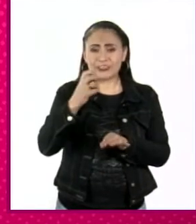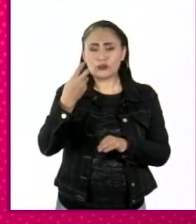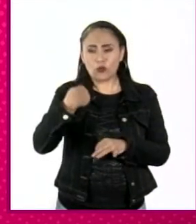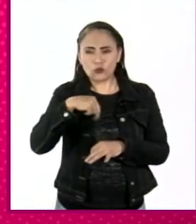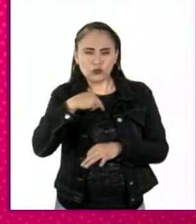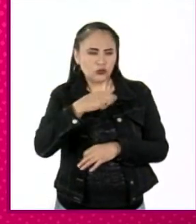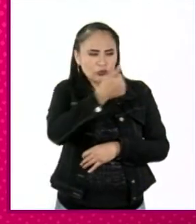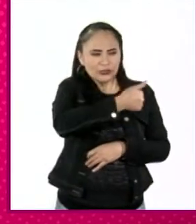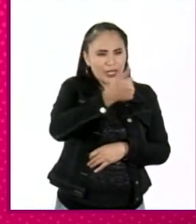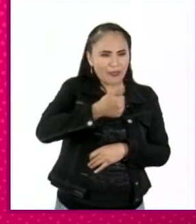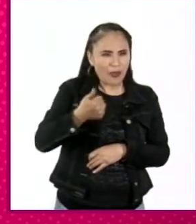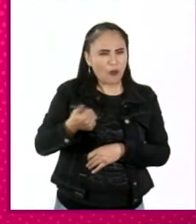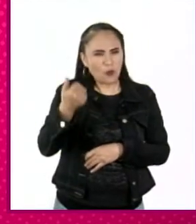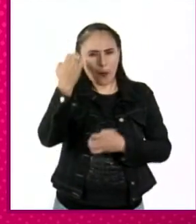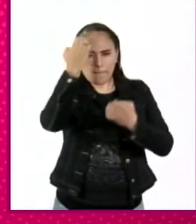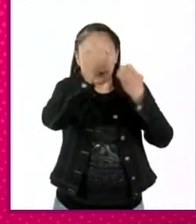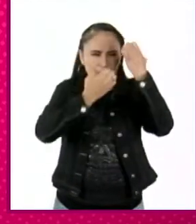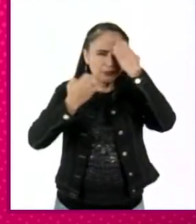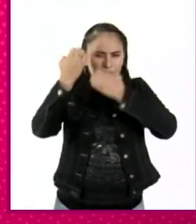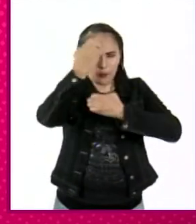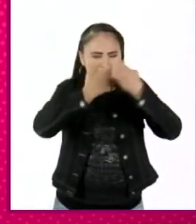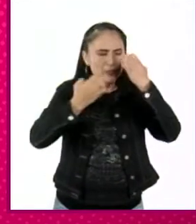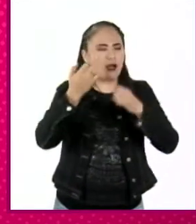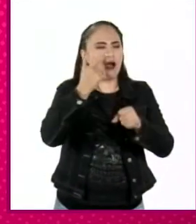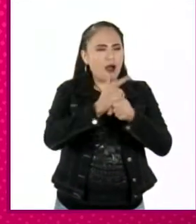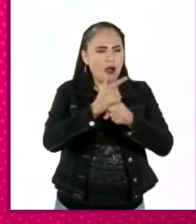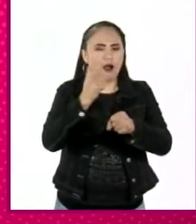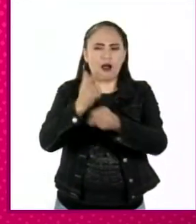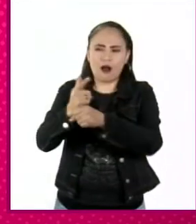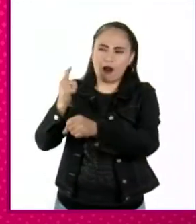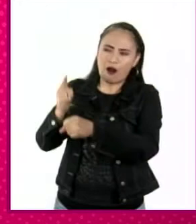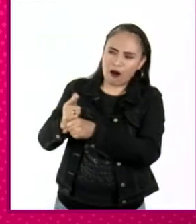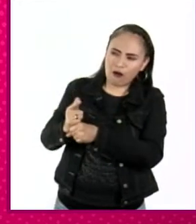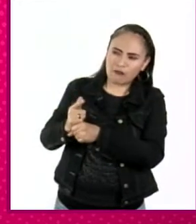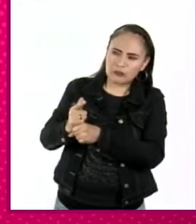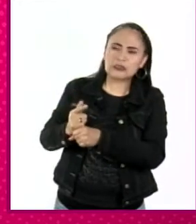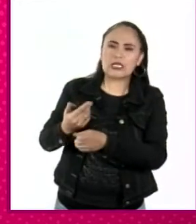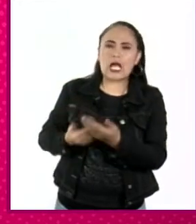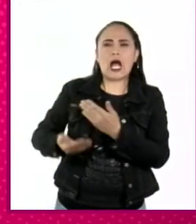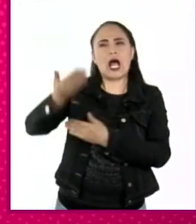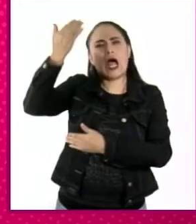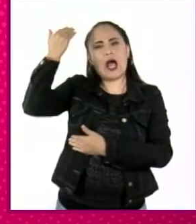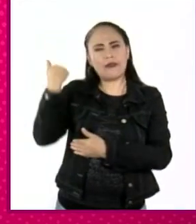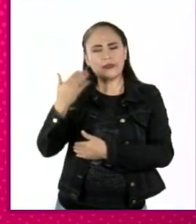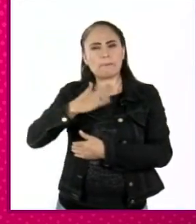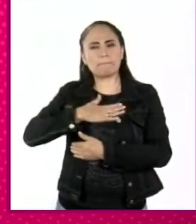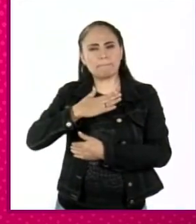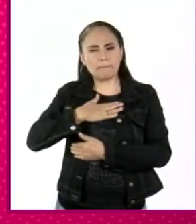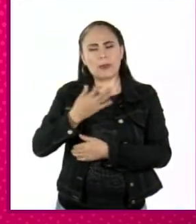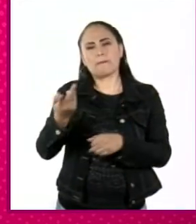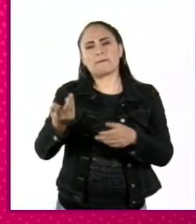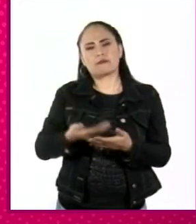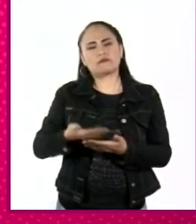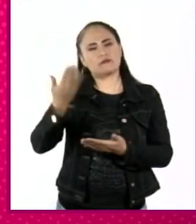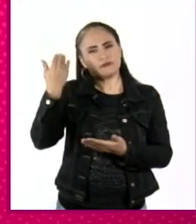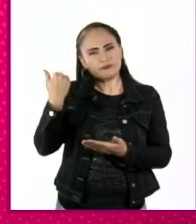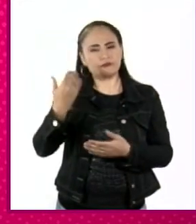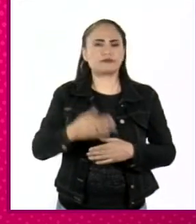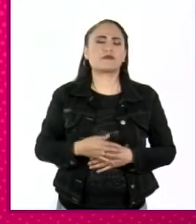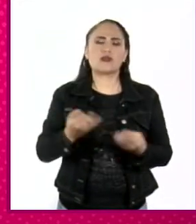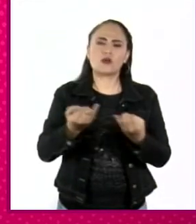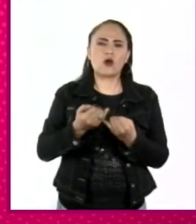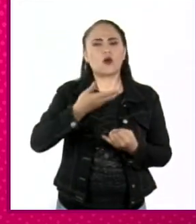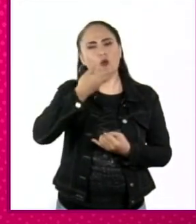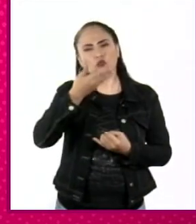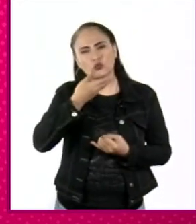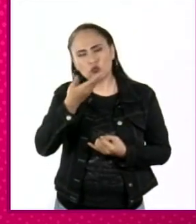podemos analizar, darnos cuenta de las características de nuestro pasado, de las costumbres, de nuestras